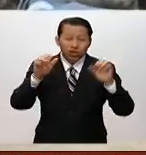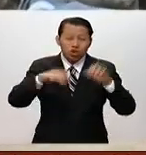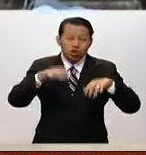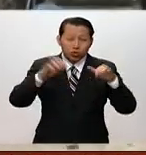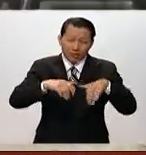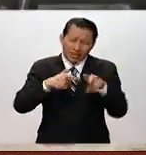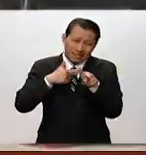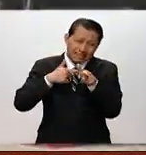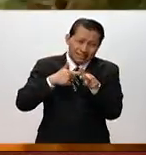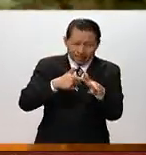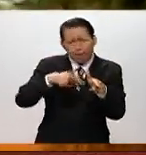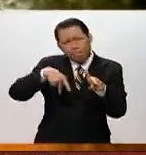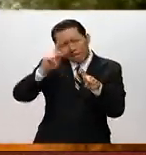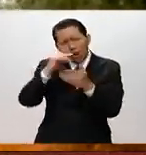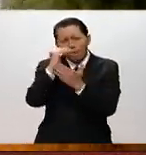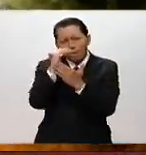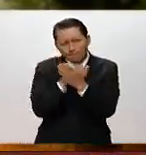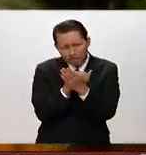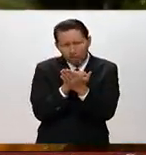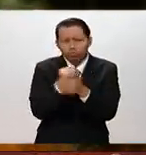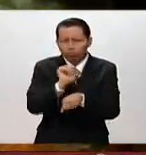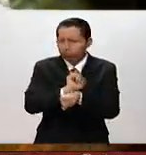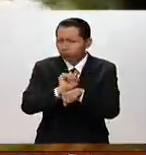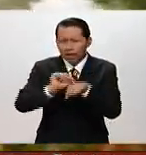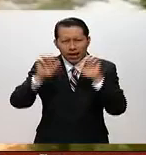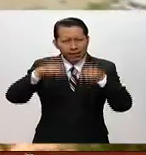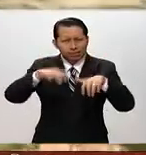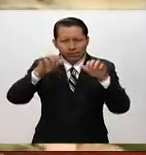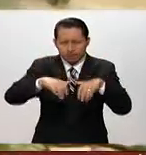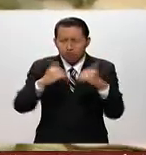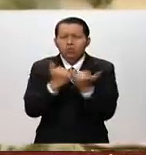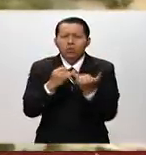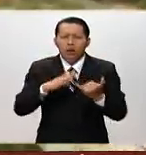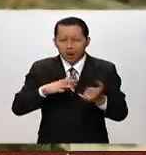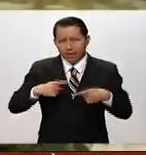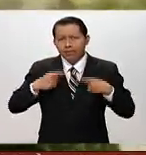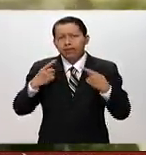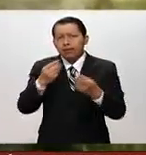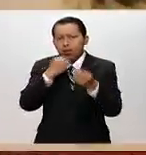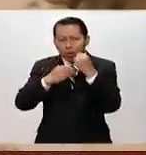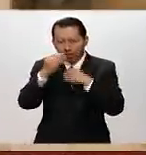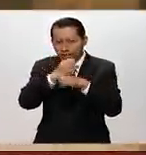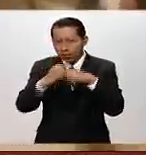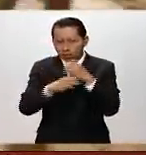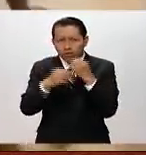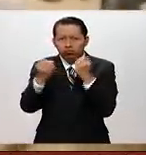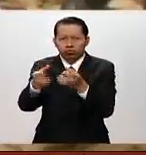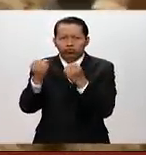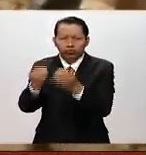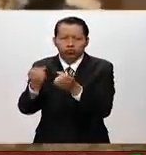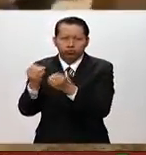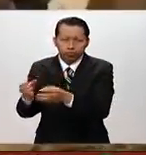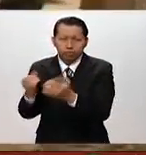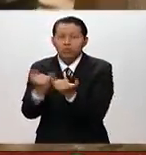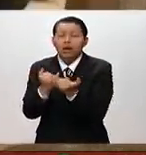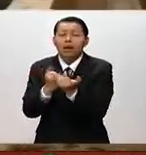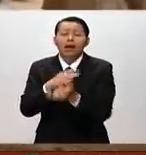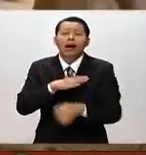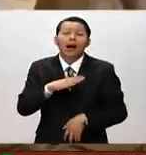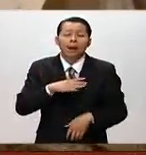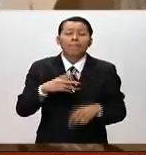menor proporción, se logró llevar víveres hasta el municipio de Tlaola. Cabe mencionar que el número de